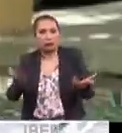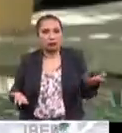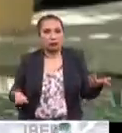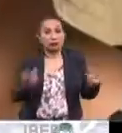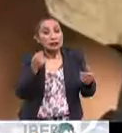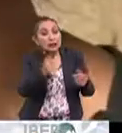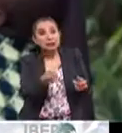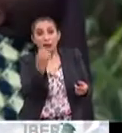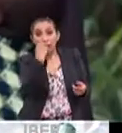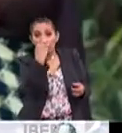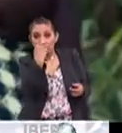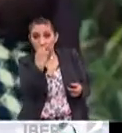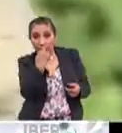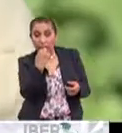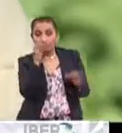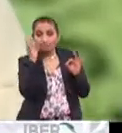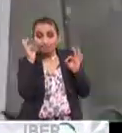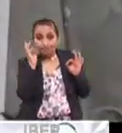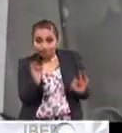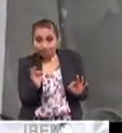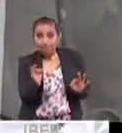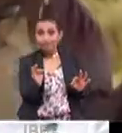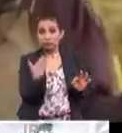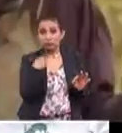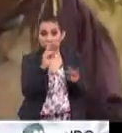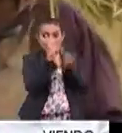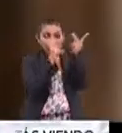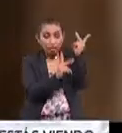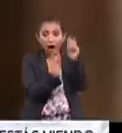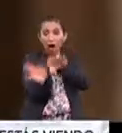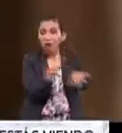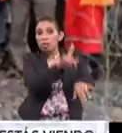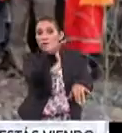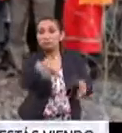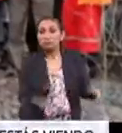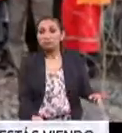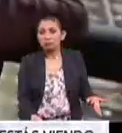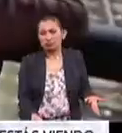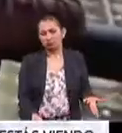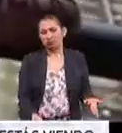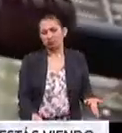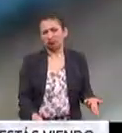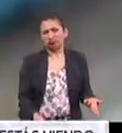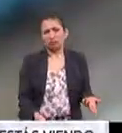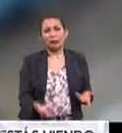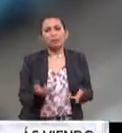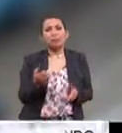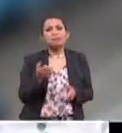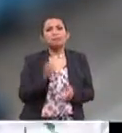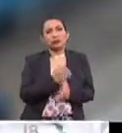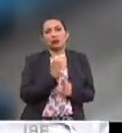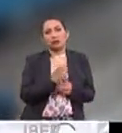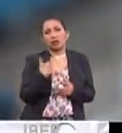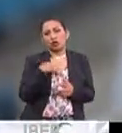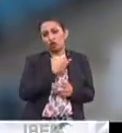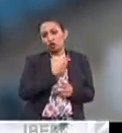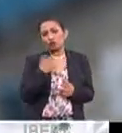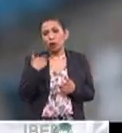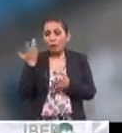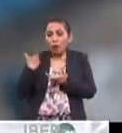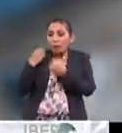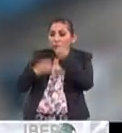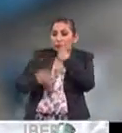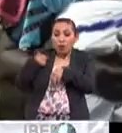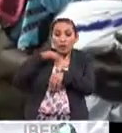lado lo que es el consumo de productos vegetales. Entonces, consumimos alimentos procesados